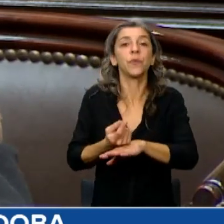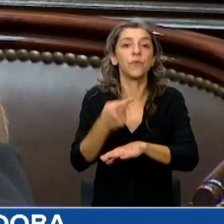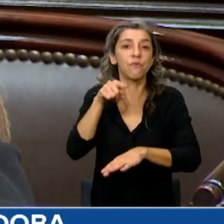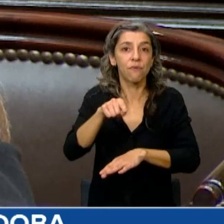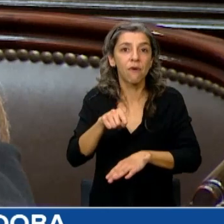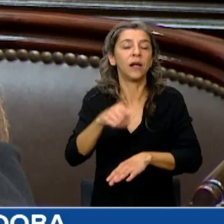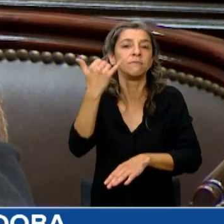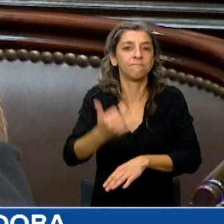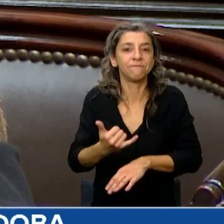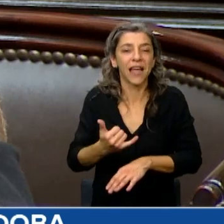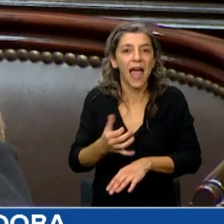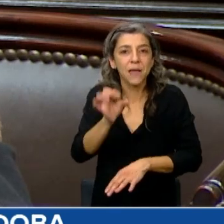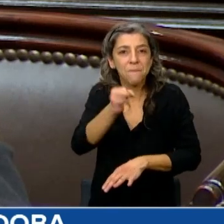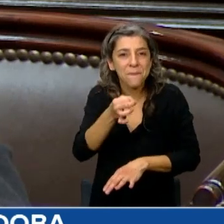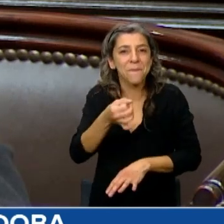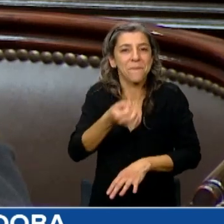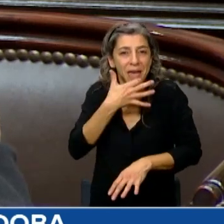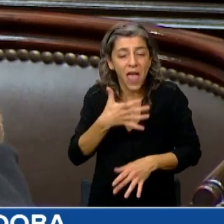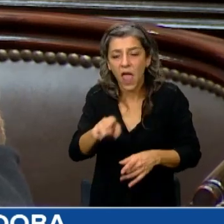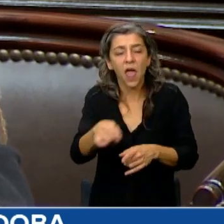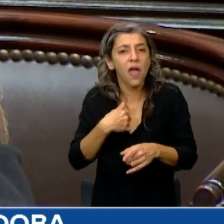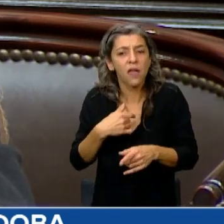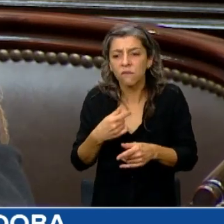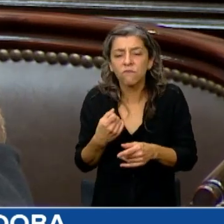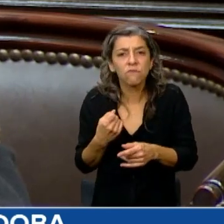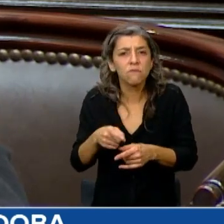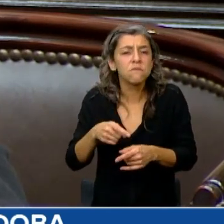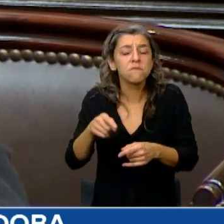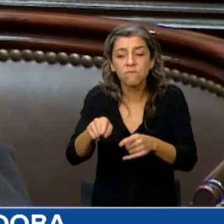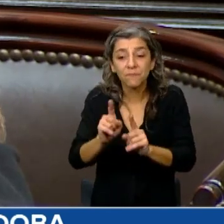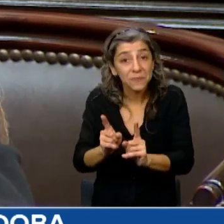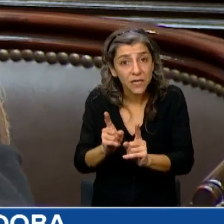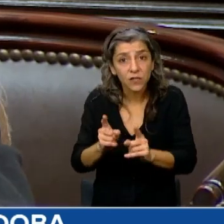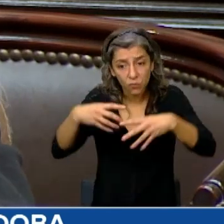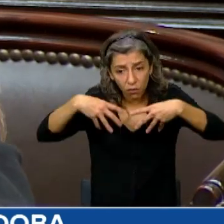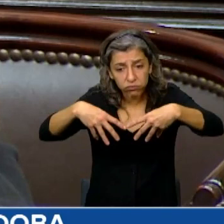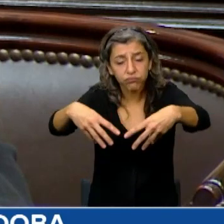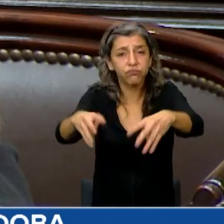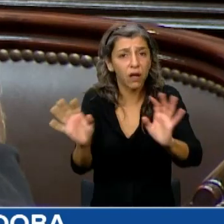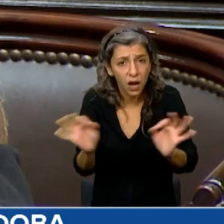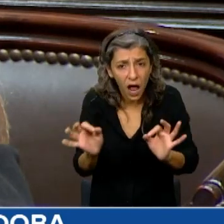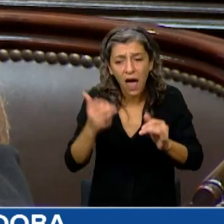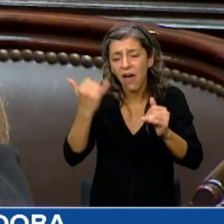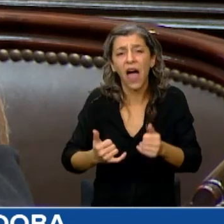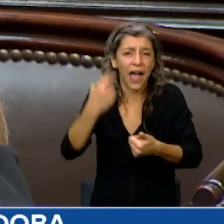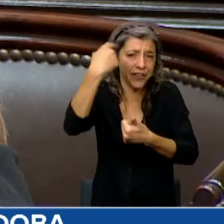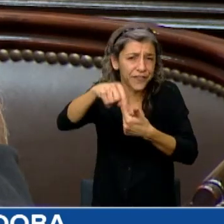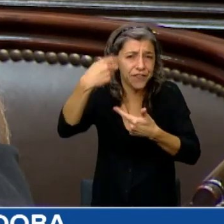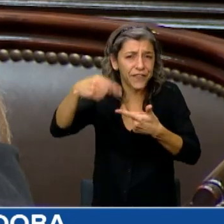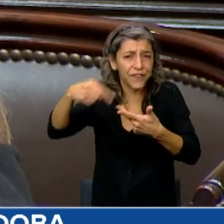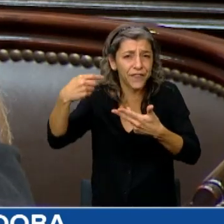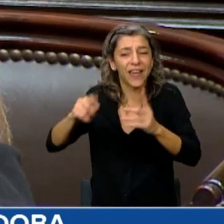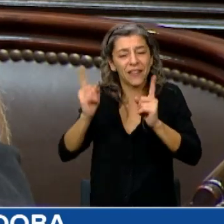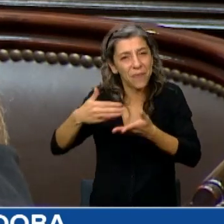maní y en esta región se hace maní orgánico, maní crudo, maní blanchado, manteca de